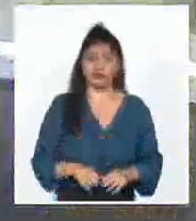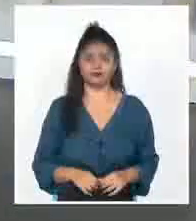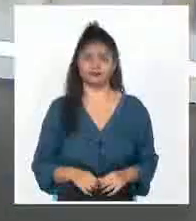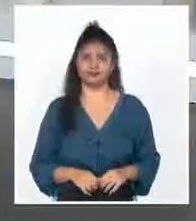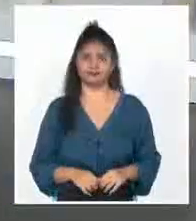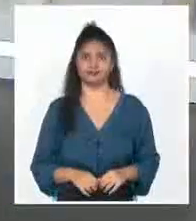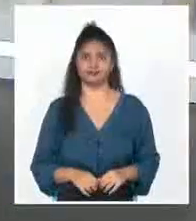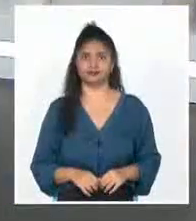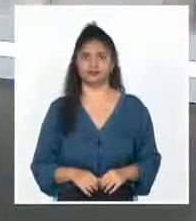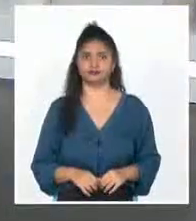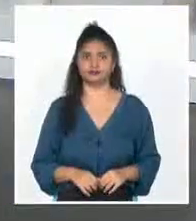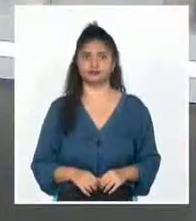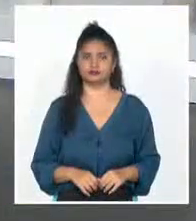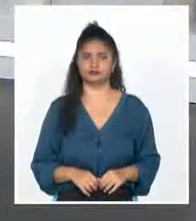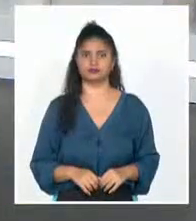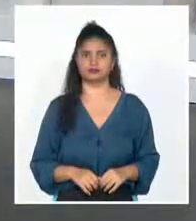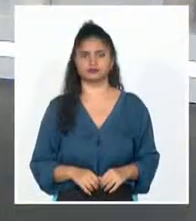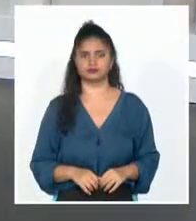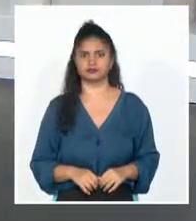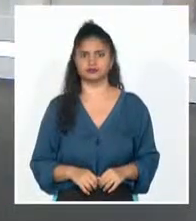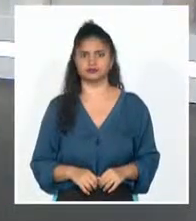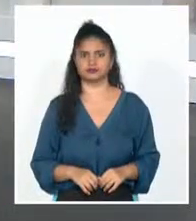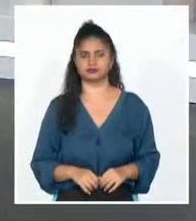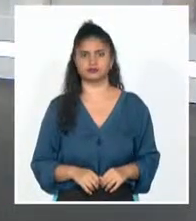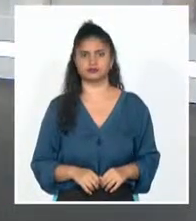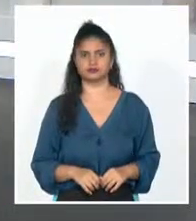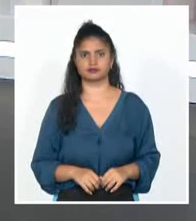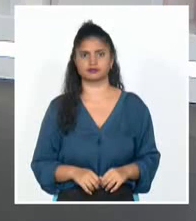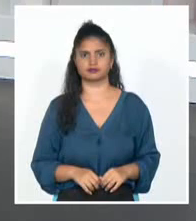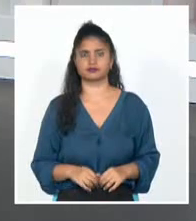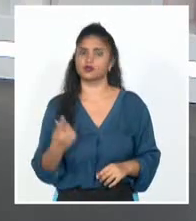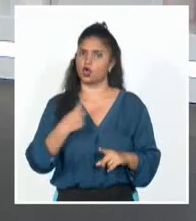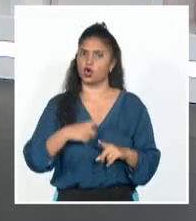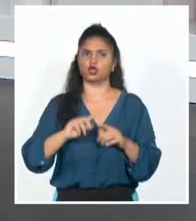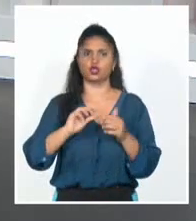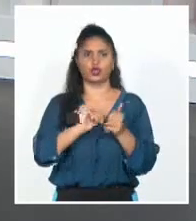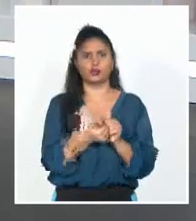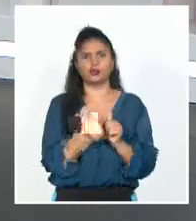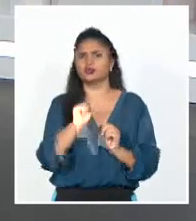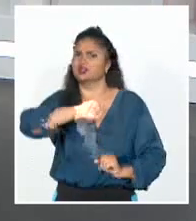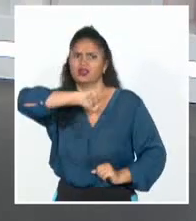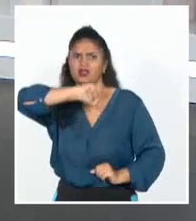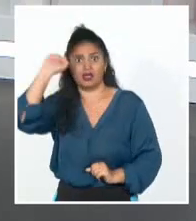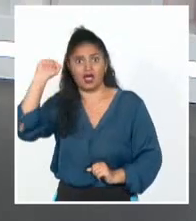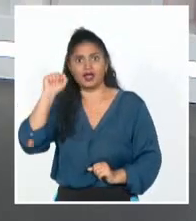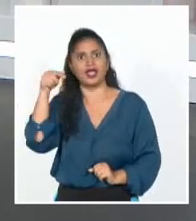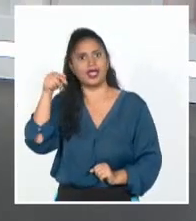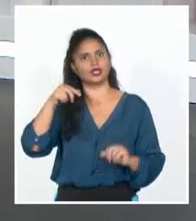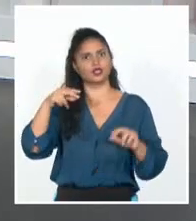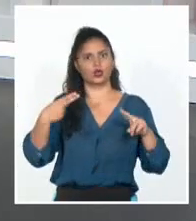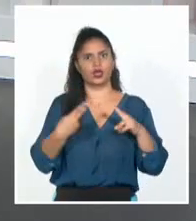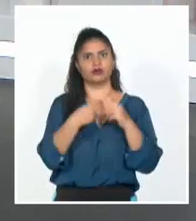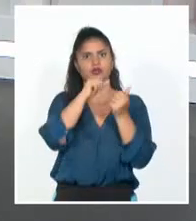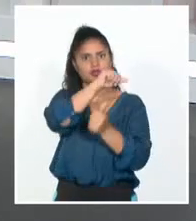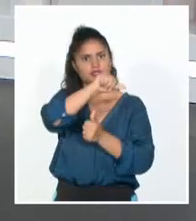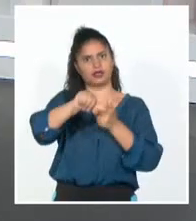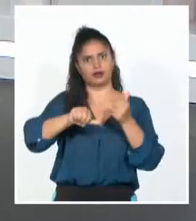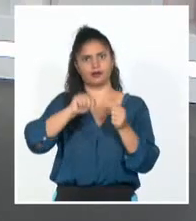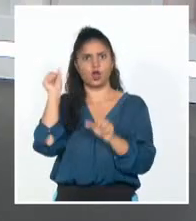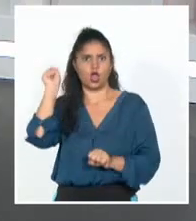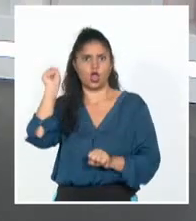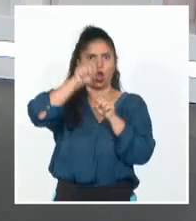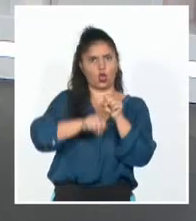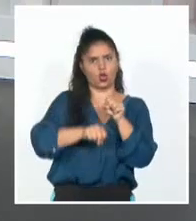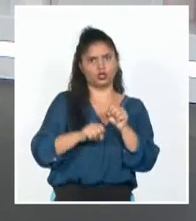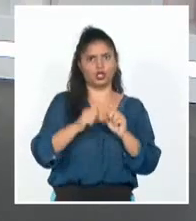Y uno de los deportes que ha brillado en estos Juegos Centroamericanos Americanos y del Caribe es la lucha en sus dos